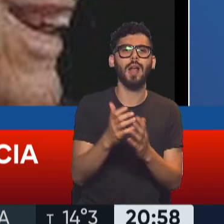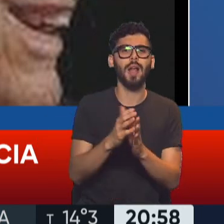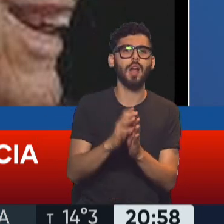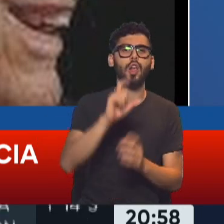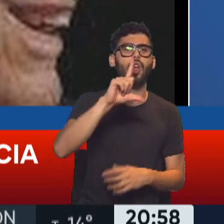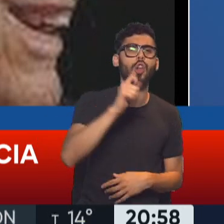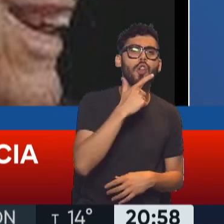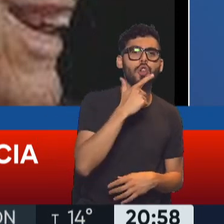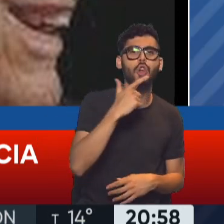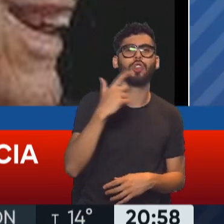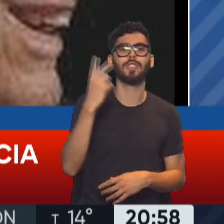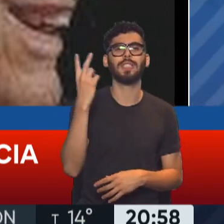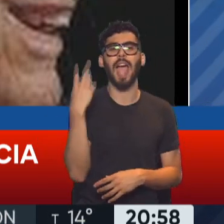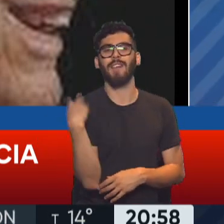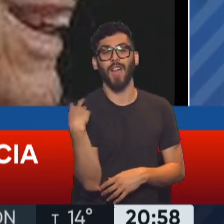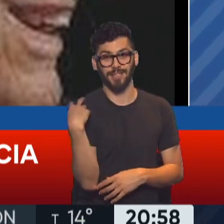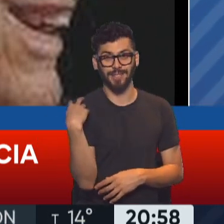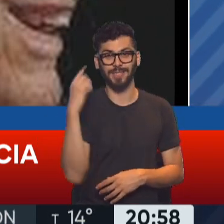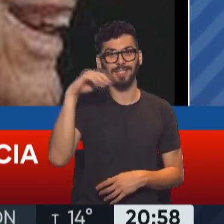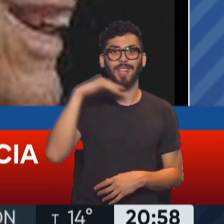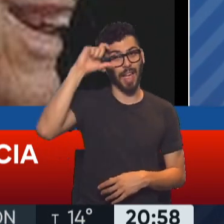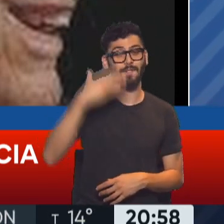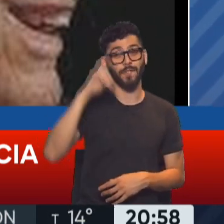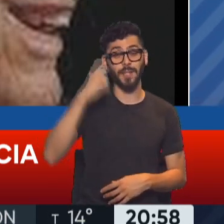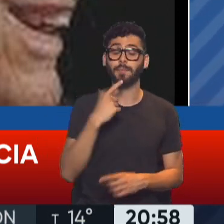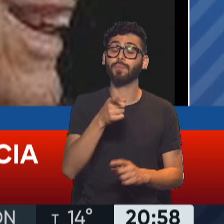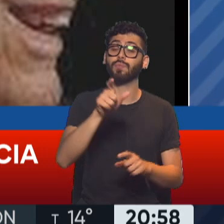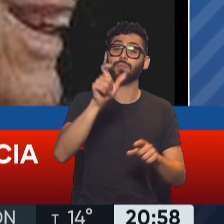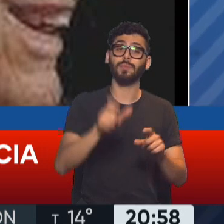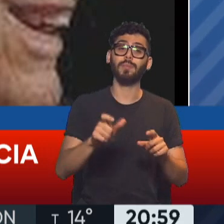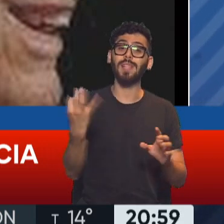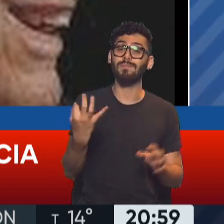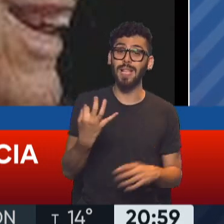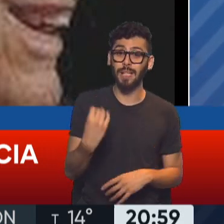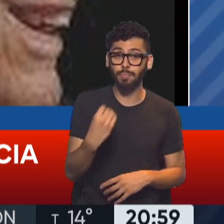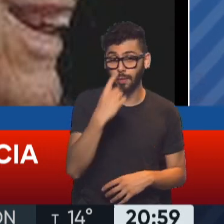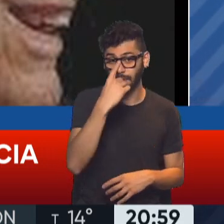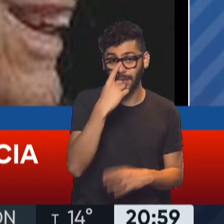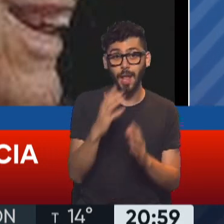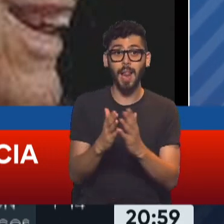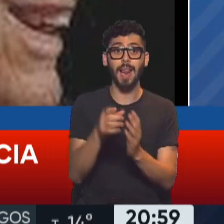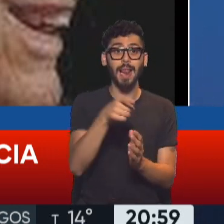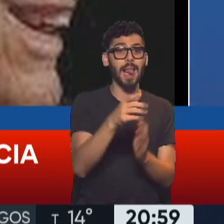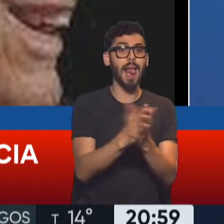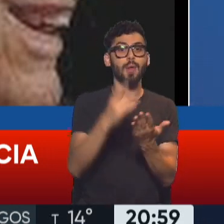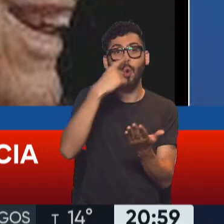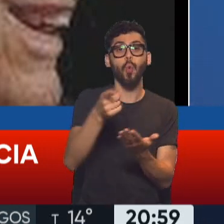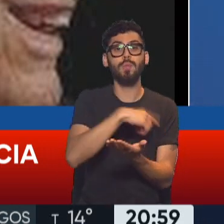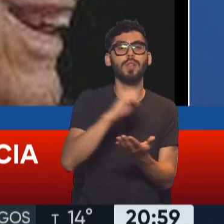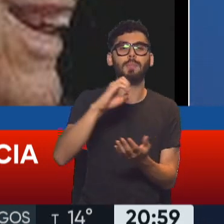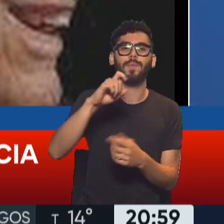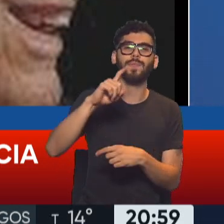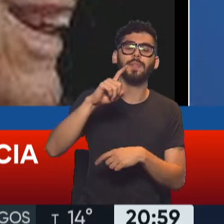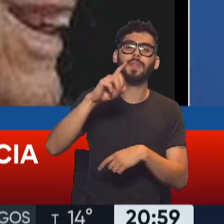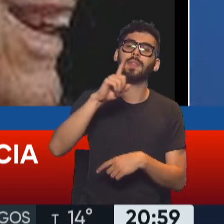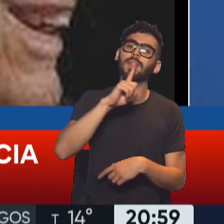primero, porque son una maravilla. El del Colegio Nancy Prado. Ahora, era un caso muy especial La porque ciudad de los además, perros. fíjate que el último libro del El Tiempos Recios, donde narra